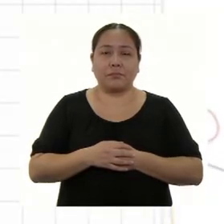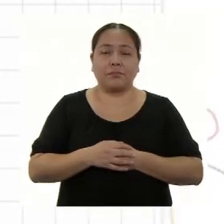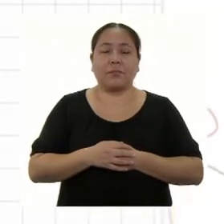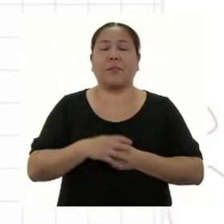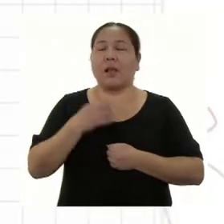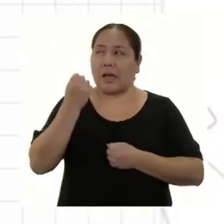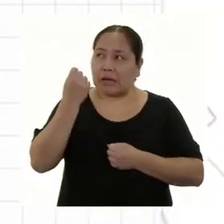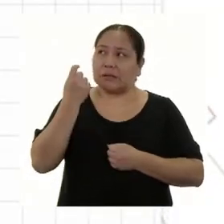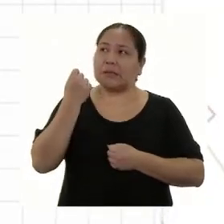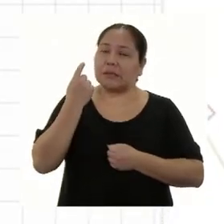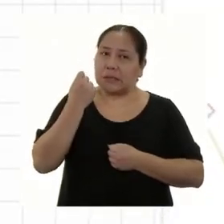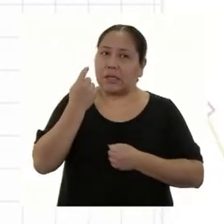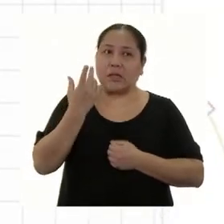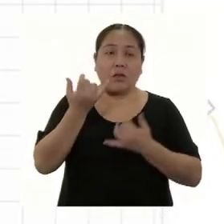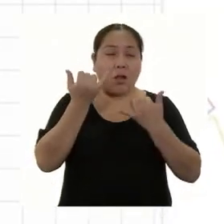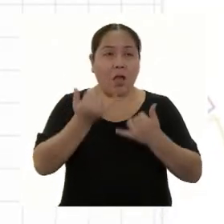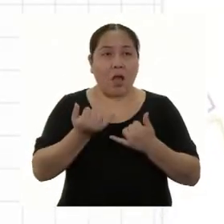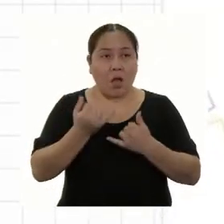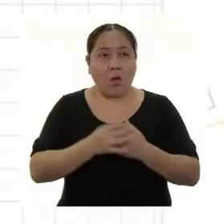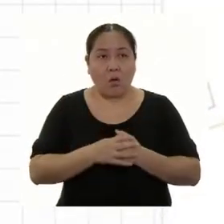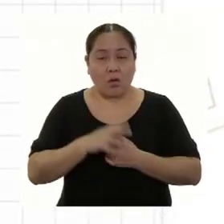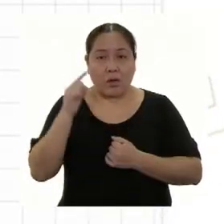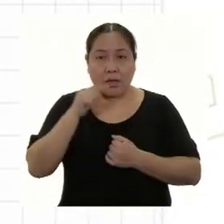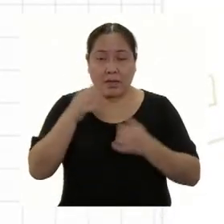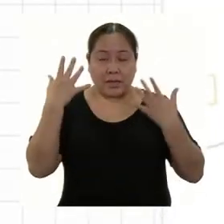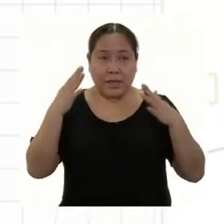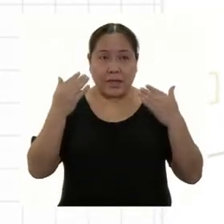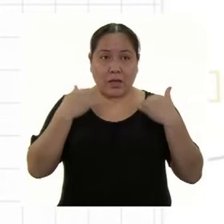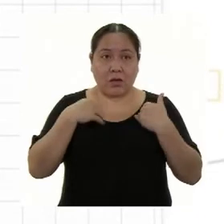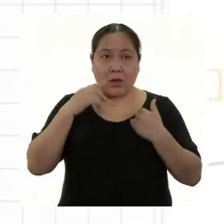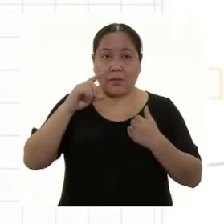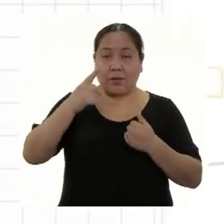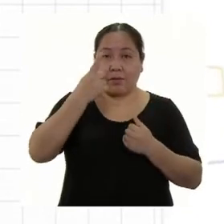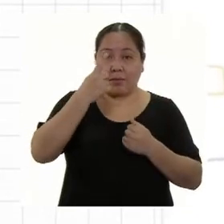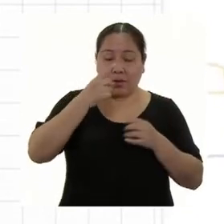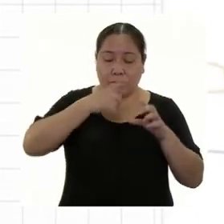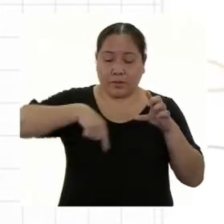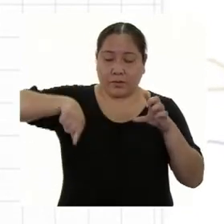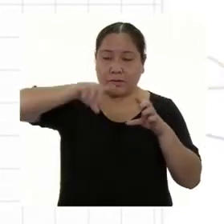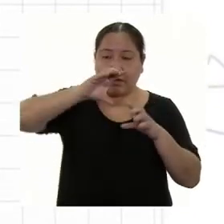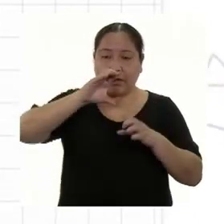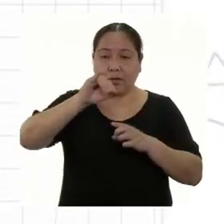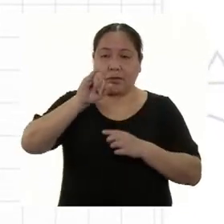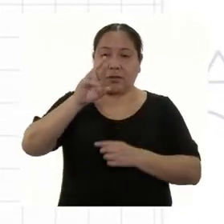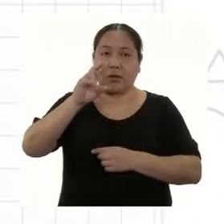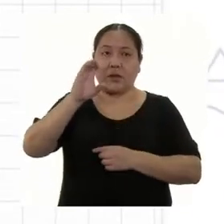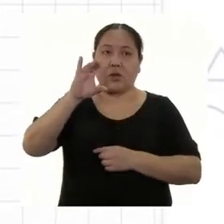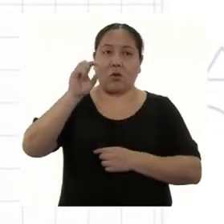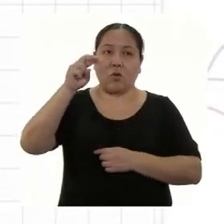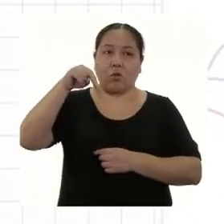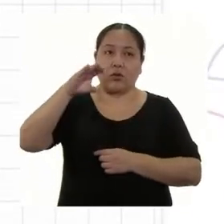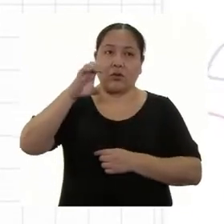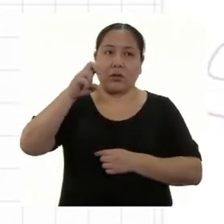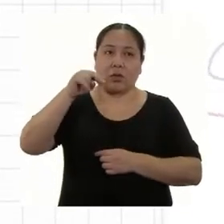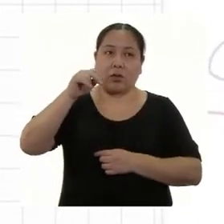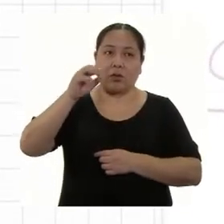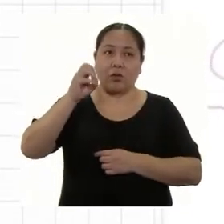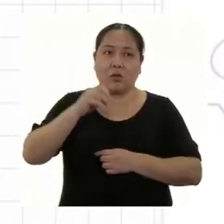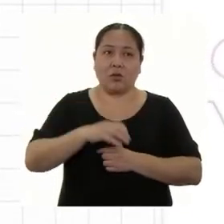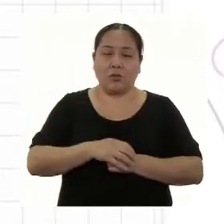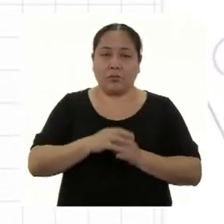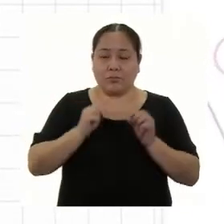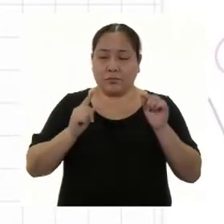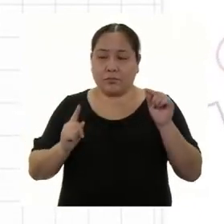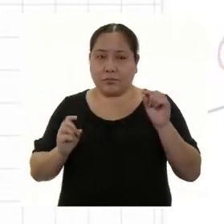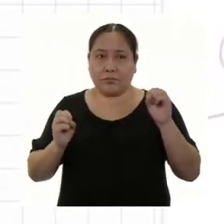Ya entiendo. Ahora, dado que ya tengo el primer circuncentro, si trazamos la superficie circular que cubre